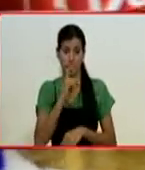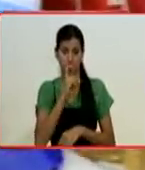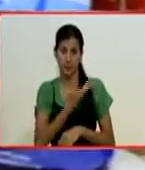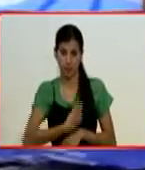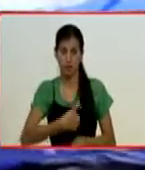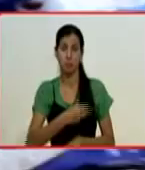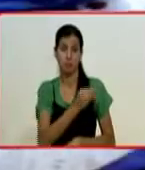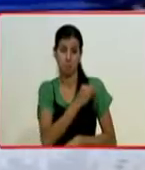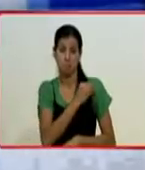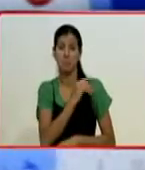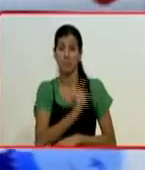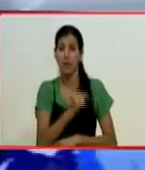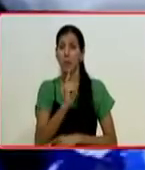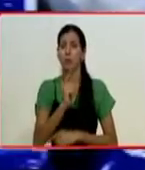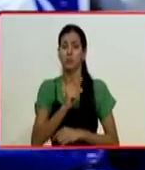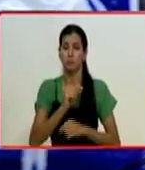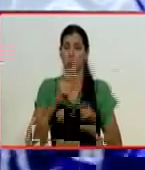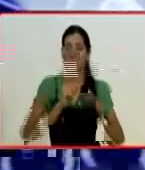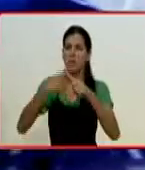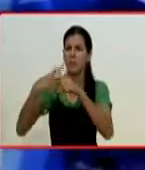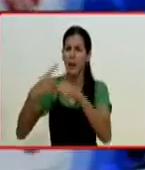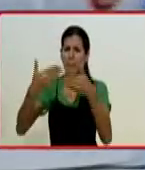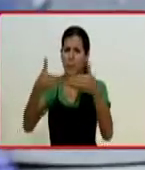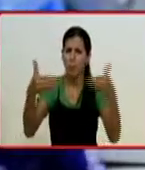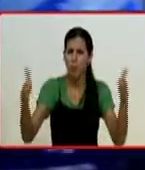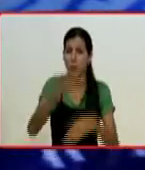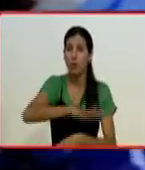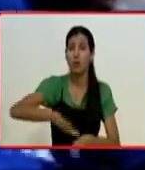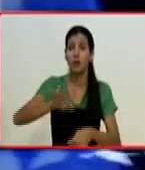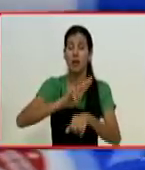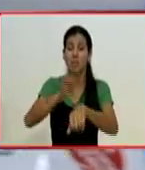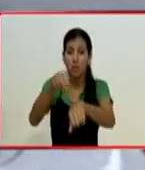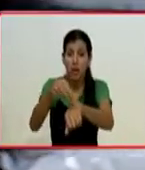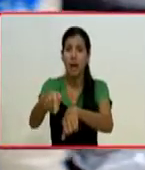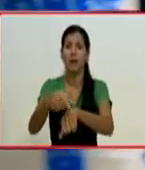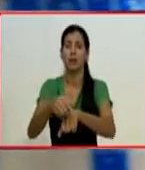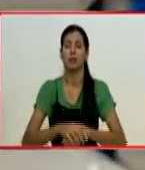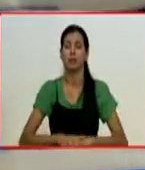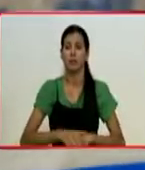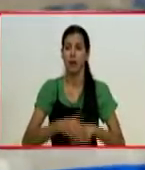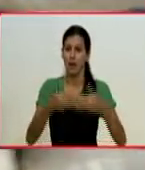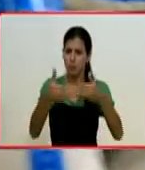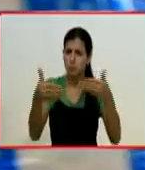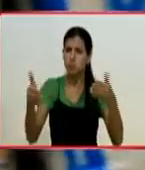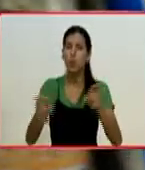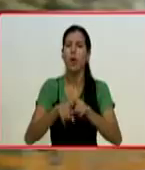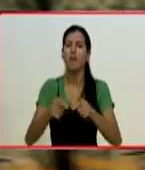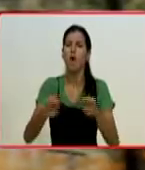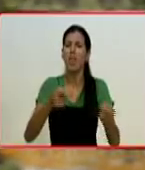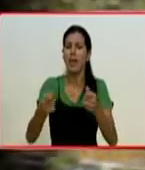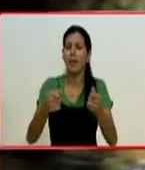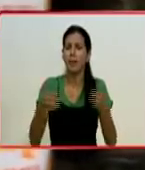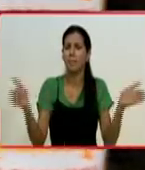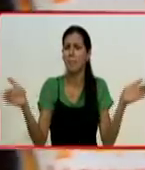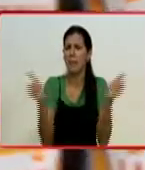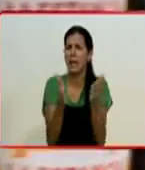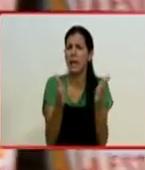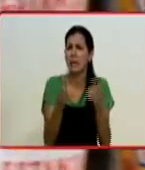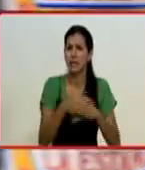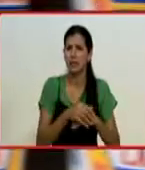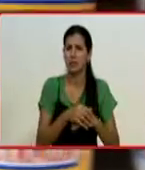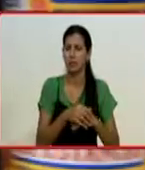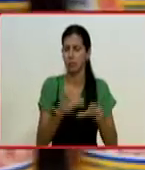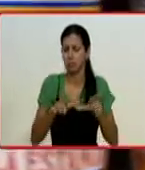nosotros multiplicar a nivel nacional en todo el territorio nacional, instalaciones que son bodegas pequeñas, con un